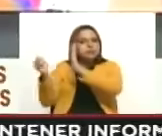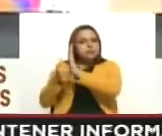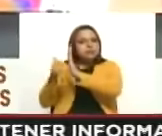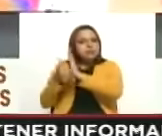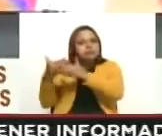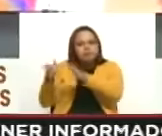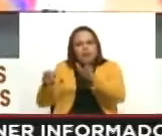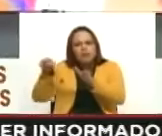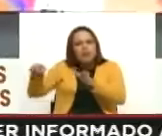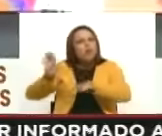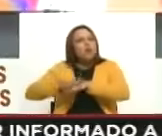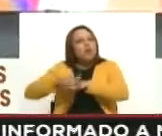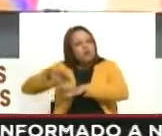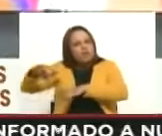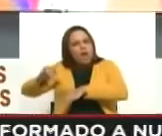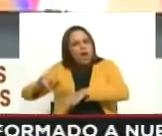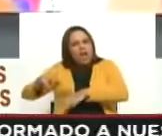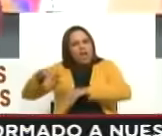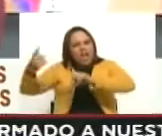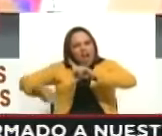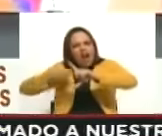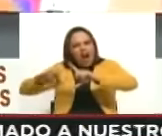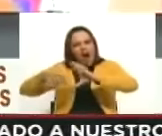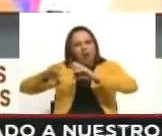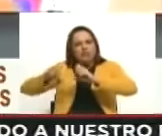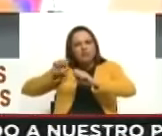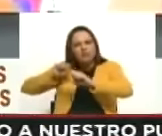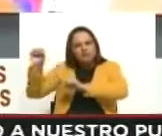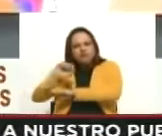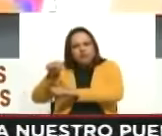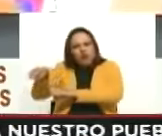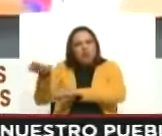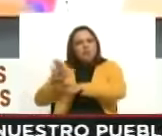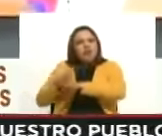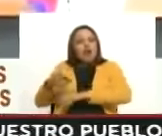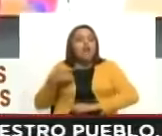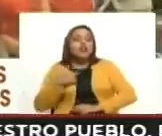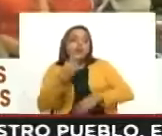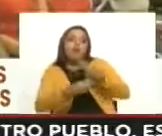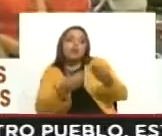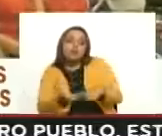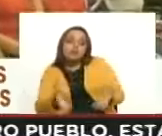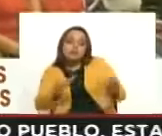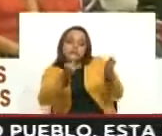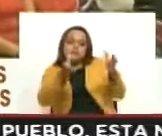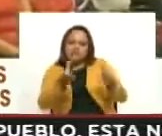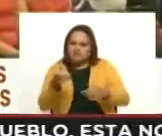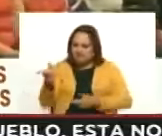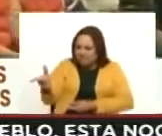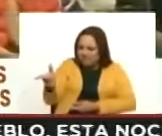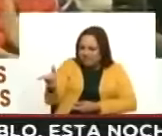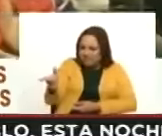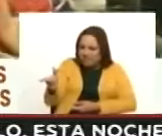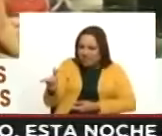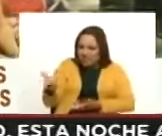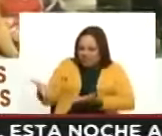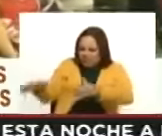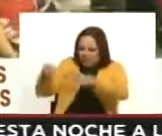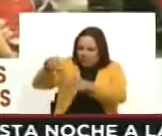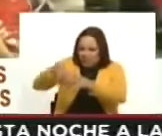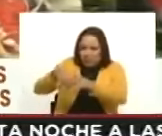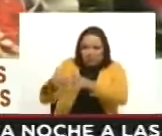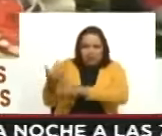¿qué hace usted con esos cauchos? No, que voy a hacer unos porrones, unos materos, no, matero